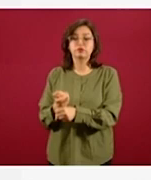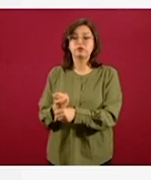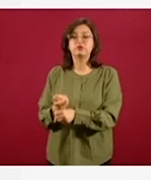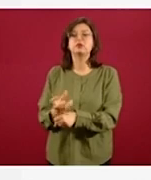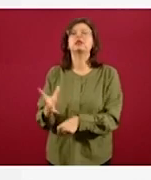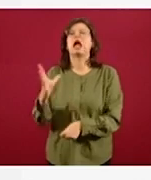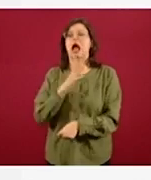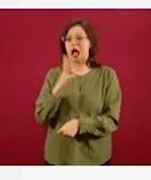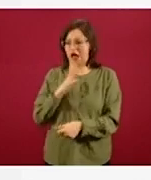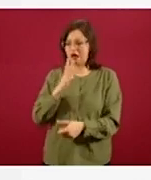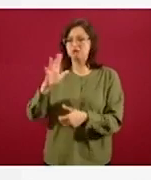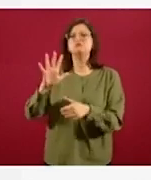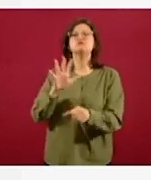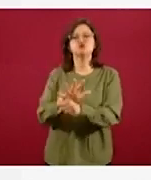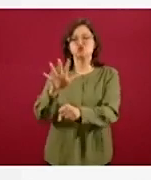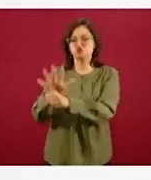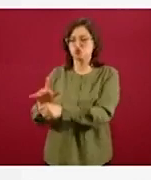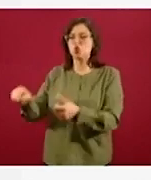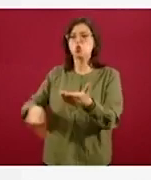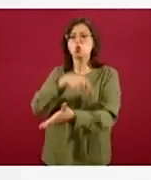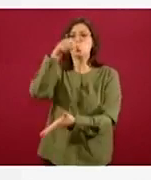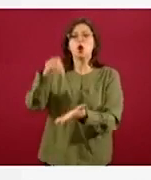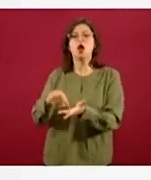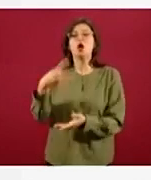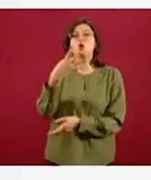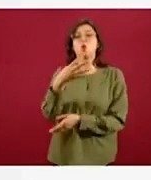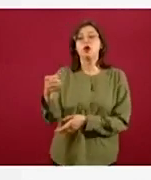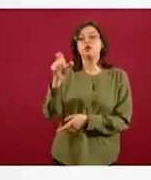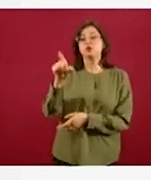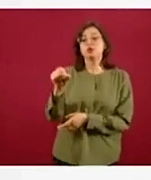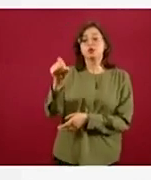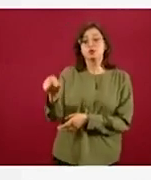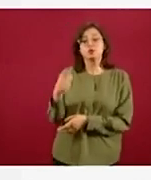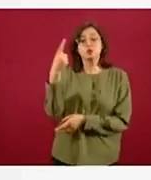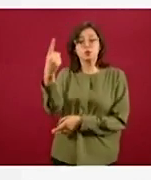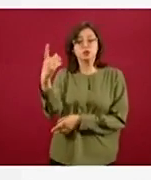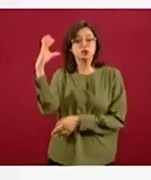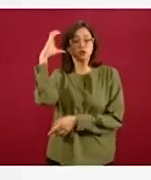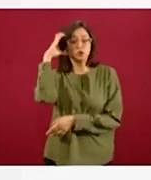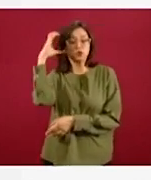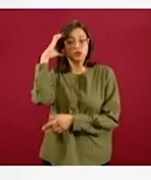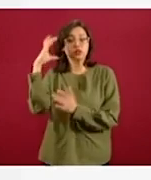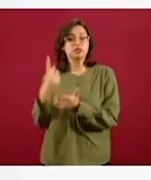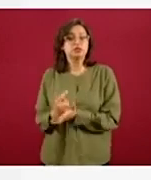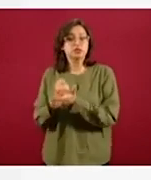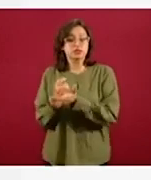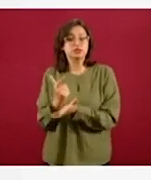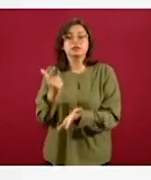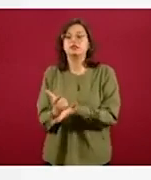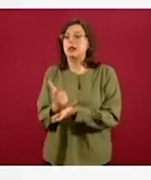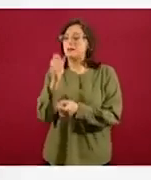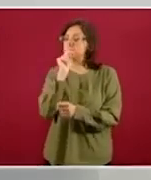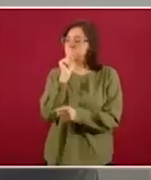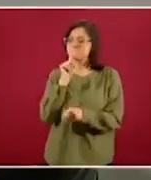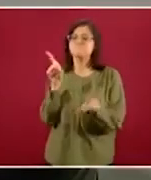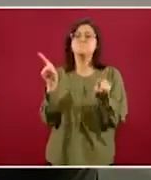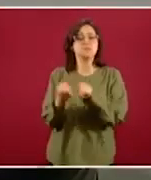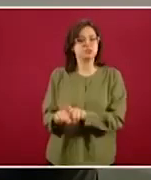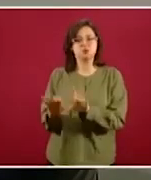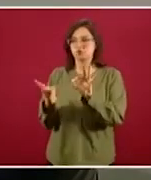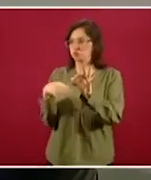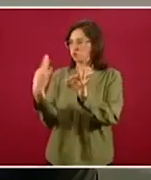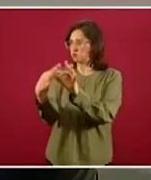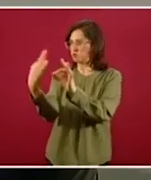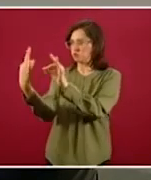tenemos ya los espacios para ocupar hasta 421 camas de cuidados intensivos, también debidamente